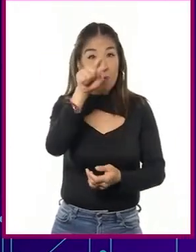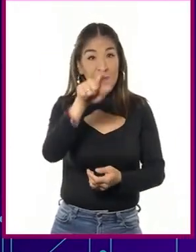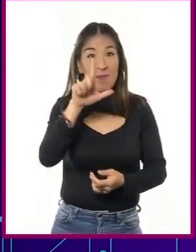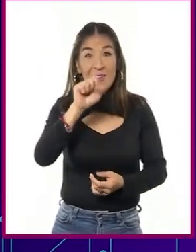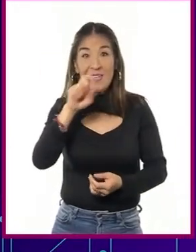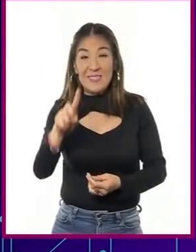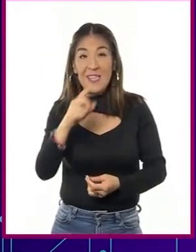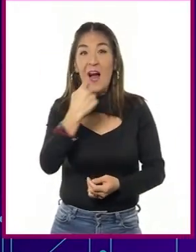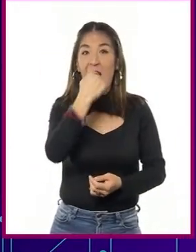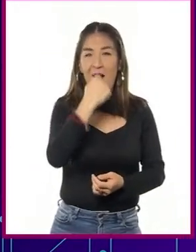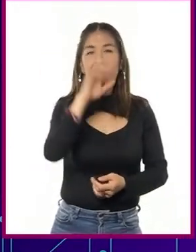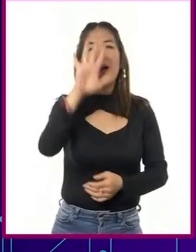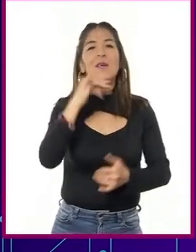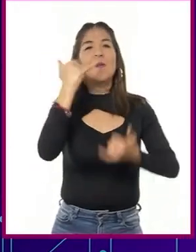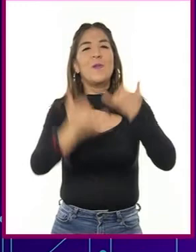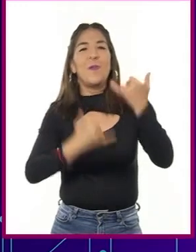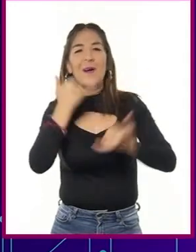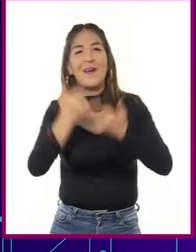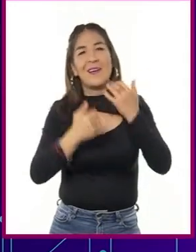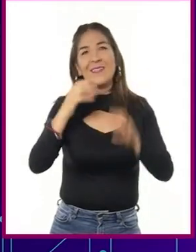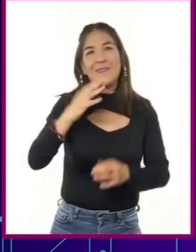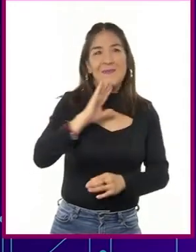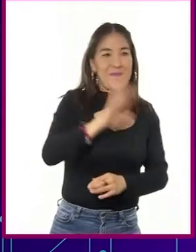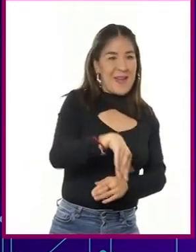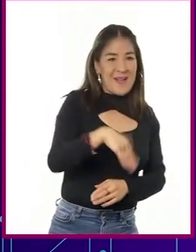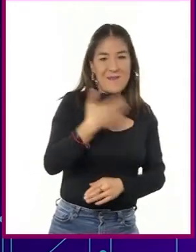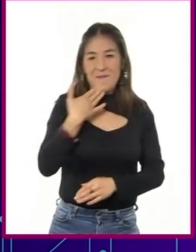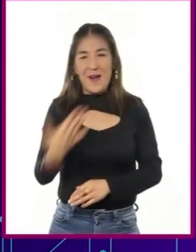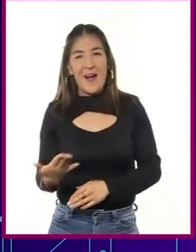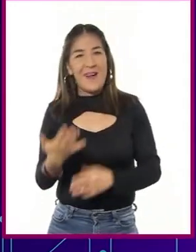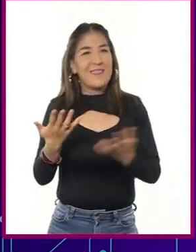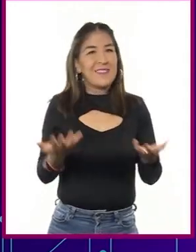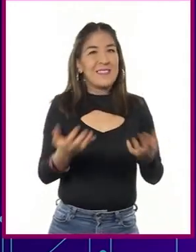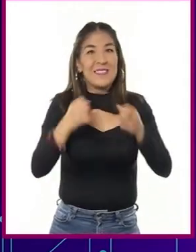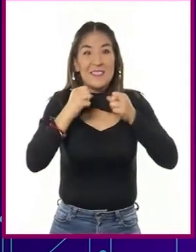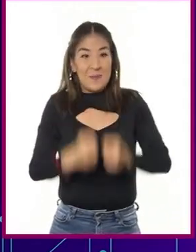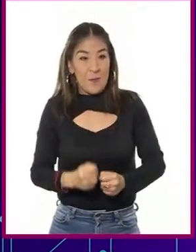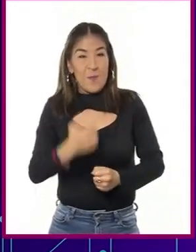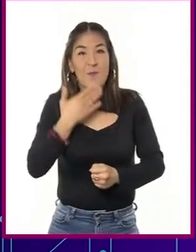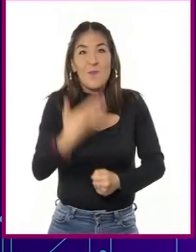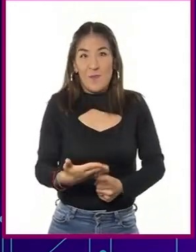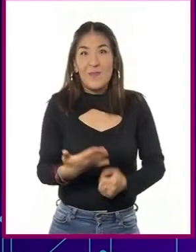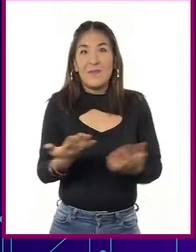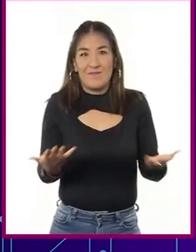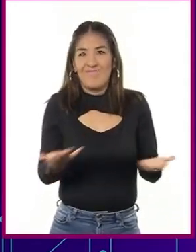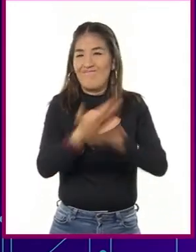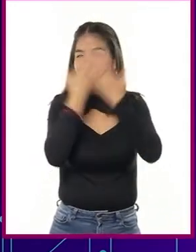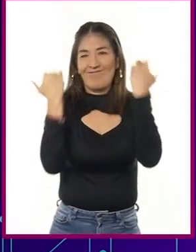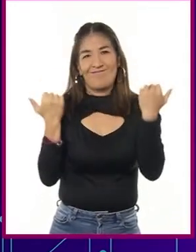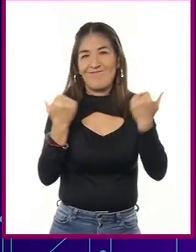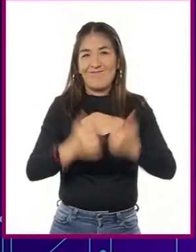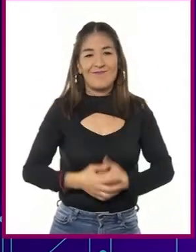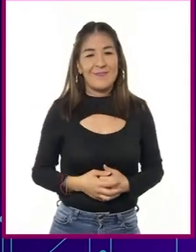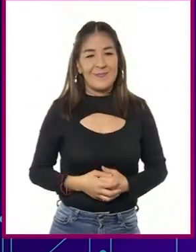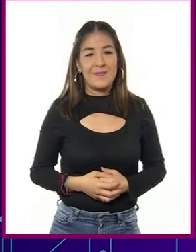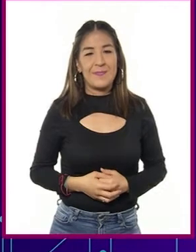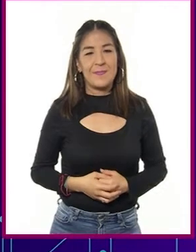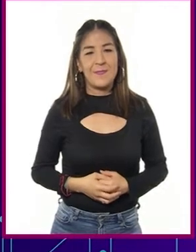como jugar a la ruleta rusa con tu vida, porque nunca sabes si vas a salir en buenas condiciones.